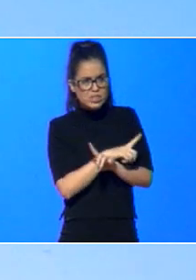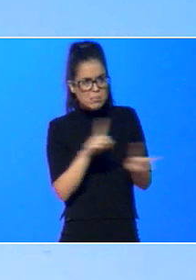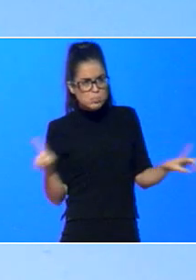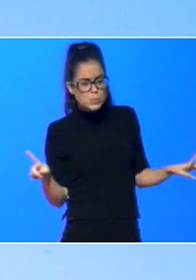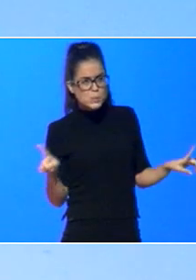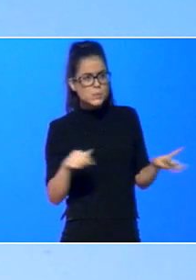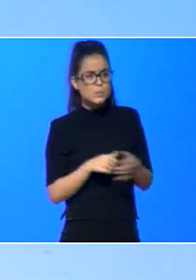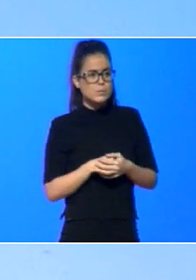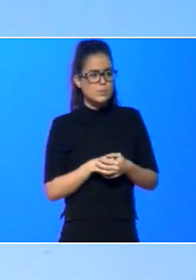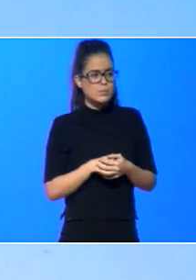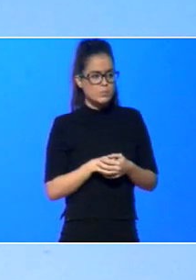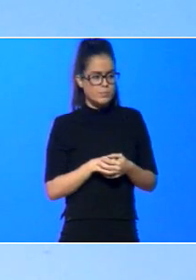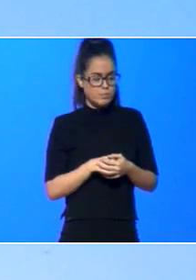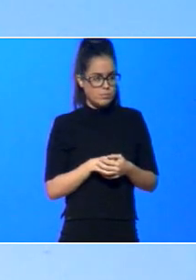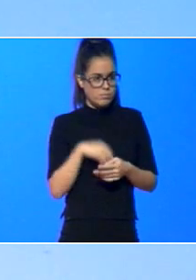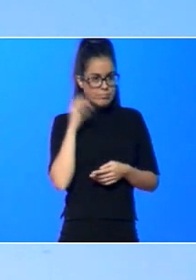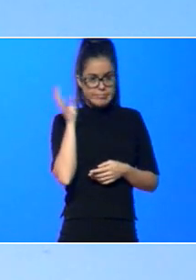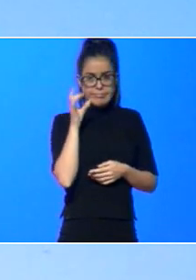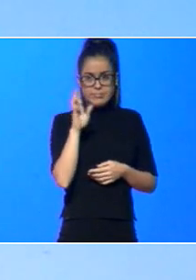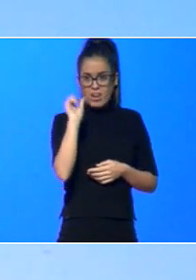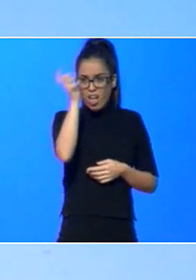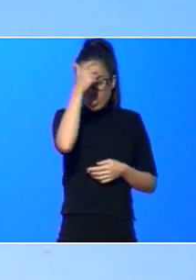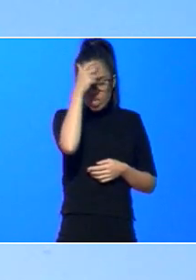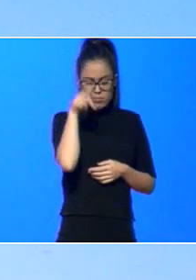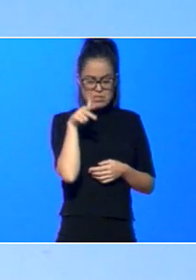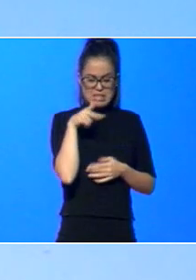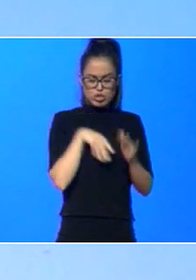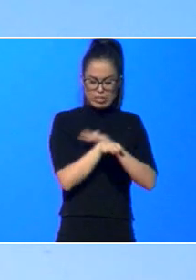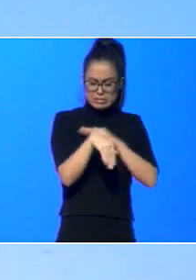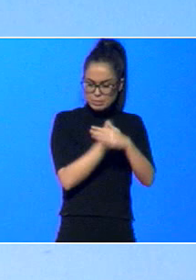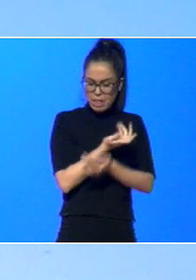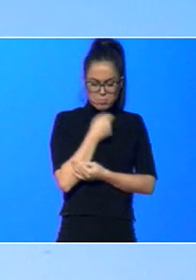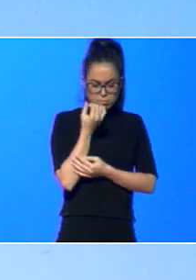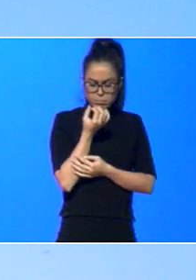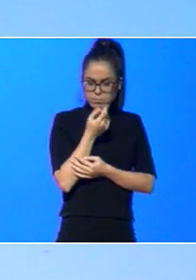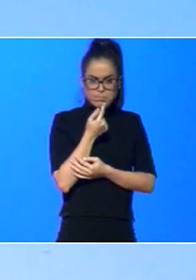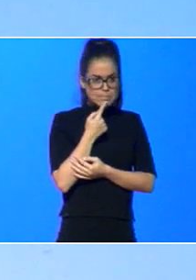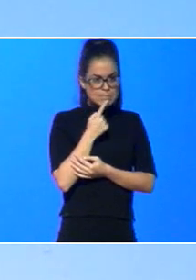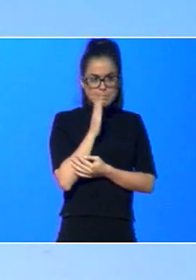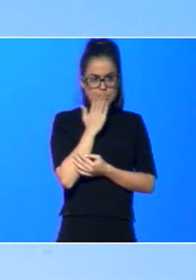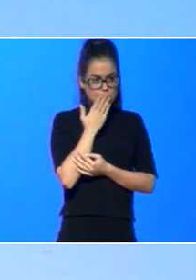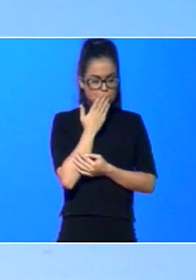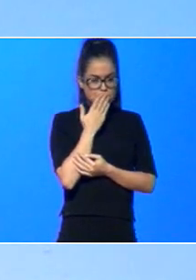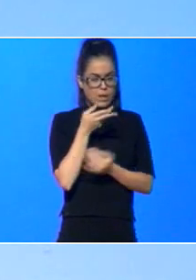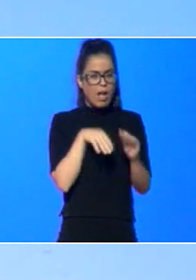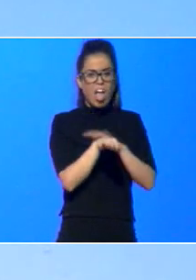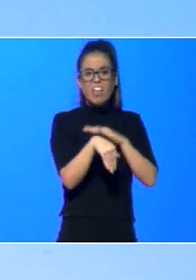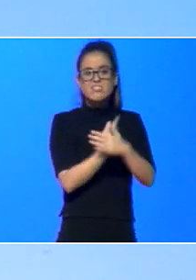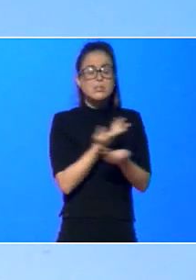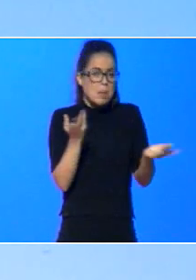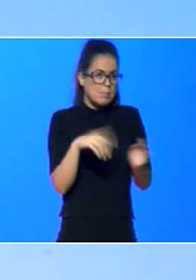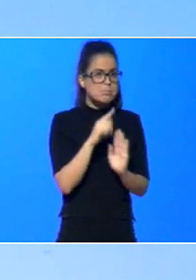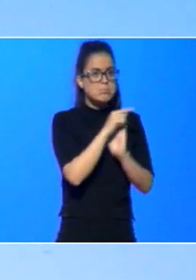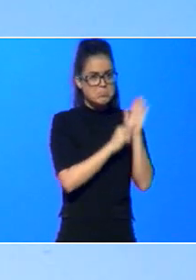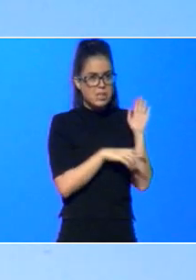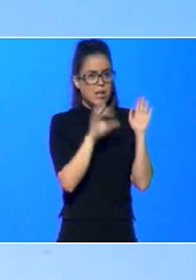tampoco utiliza el término derecho a la accesibilidad recoge la accesibilidad como un principio pero yo creo